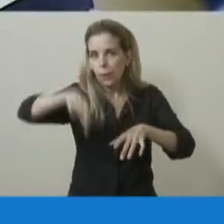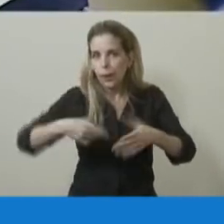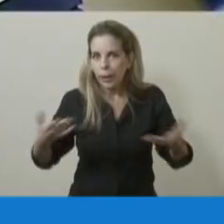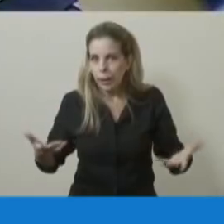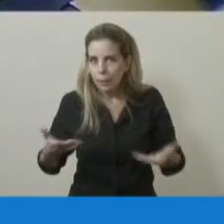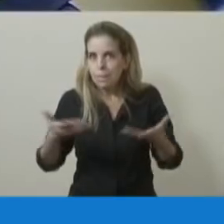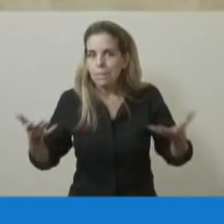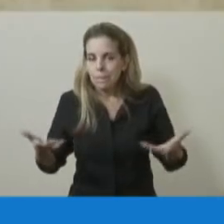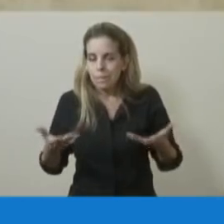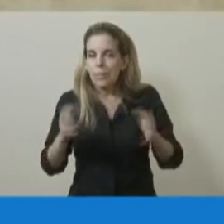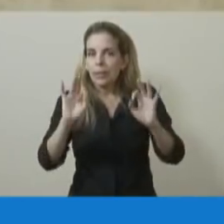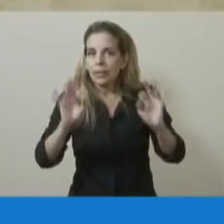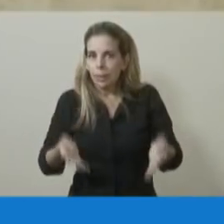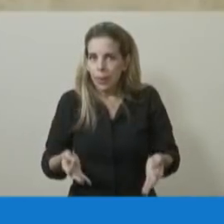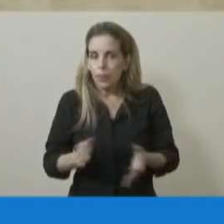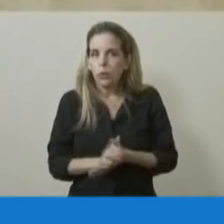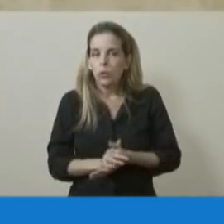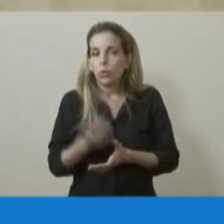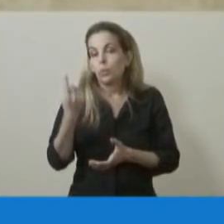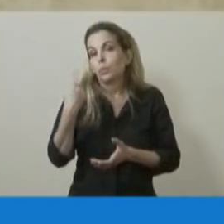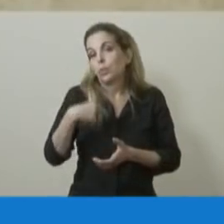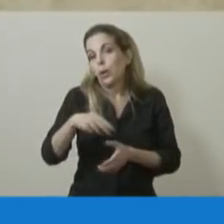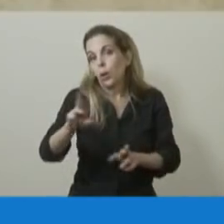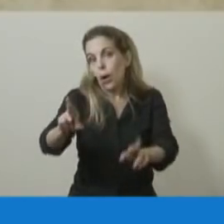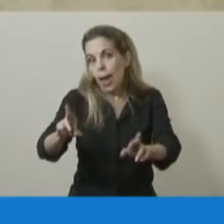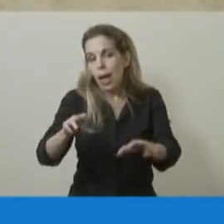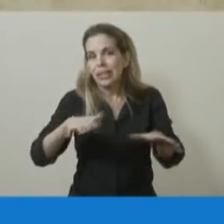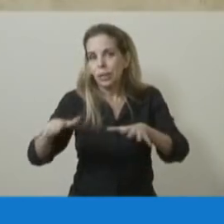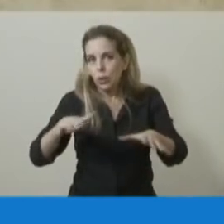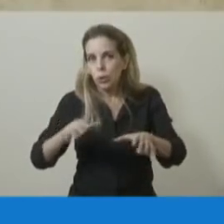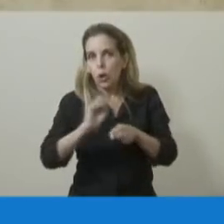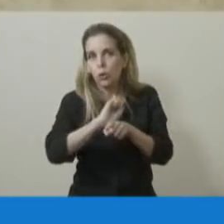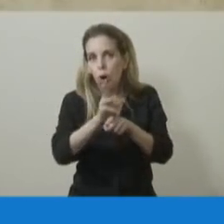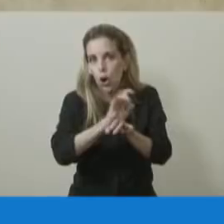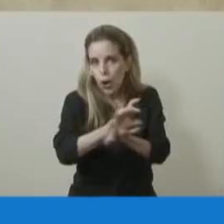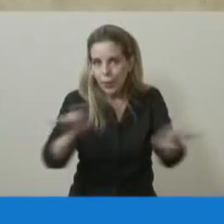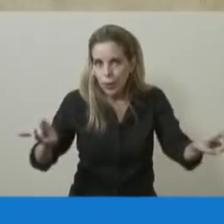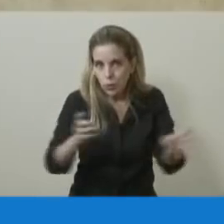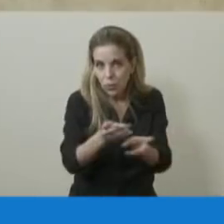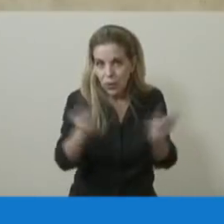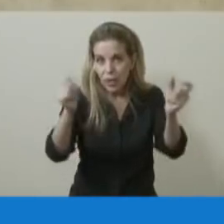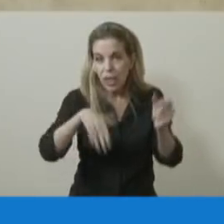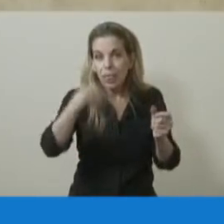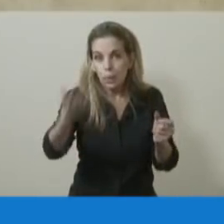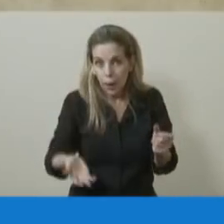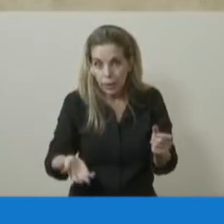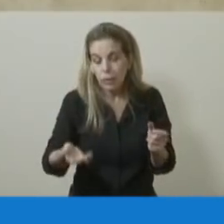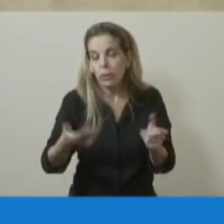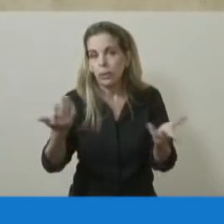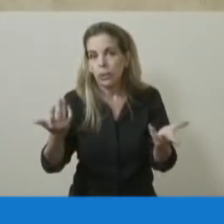que cuando todo este dolor pase y todo este mal momento pase, ni el mundo ni la Argentina serán